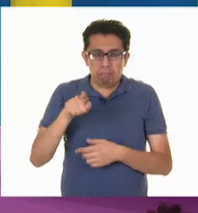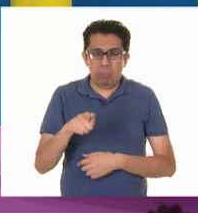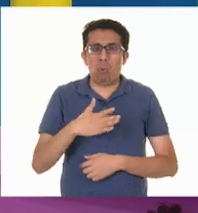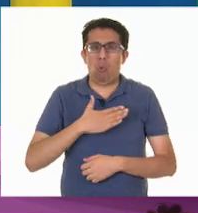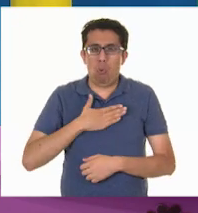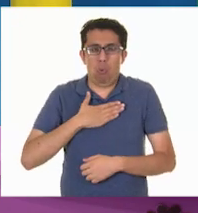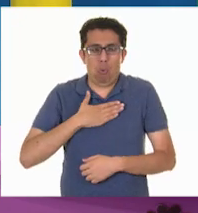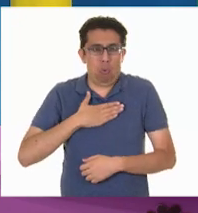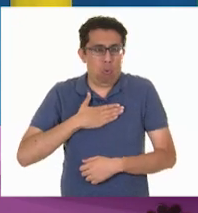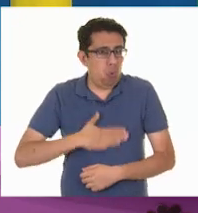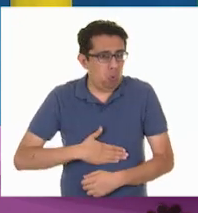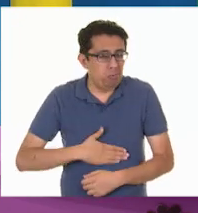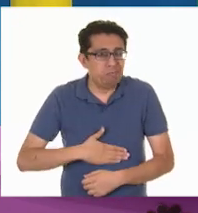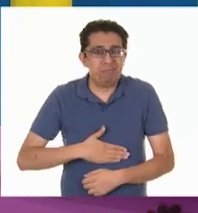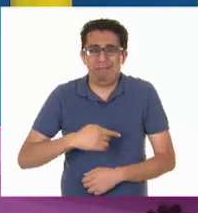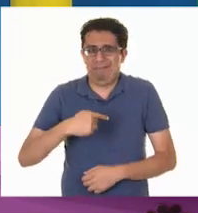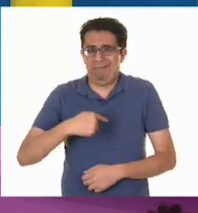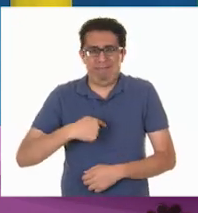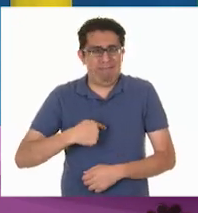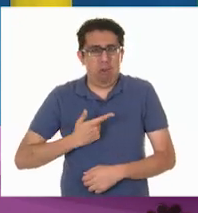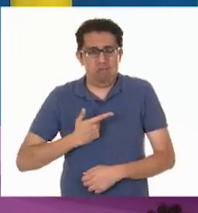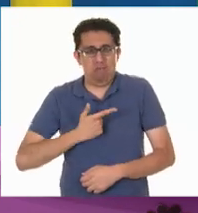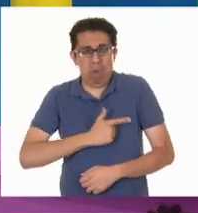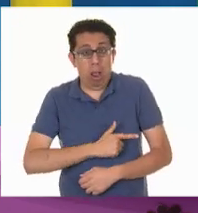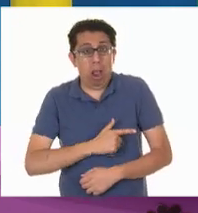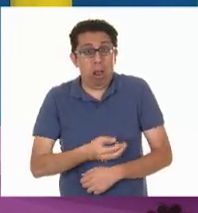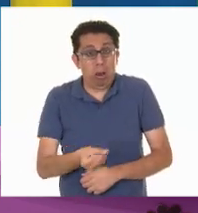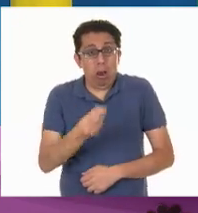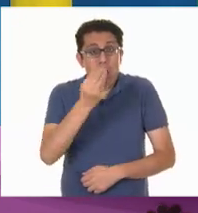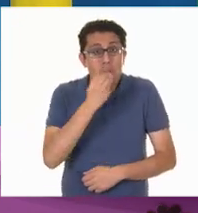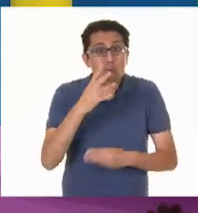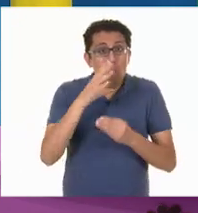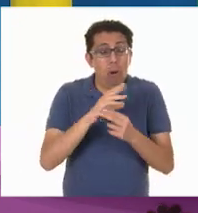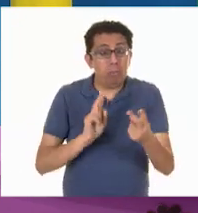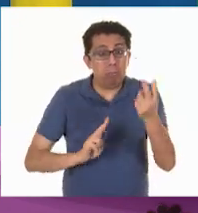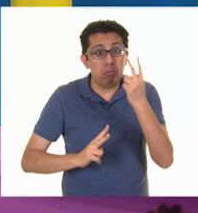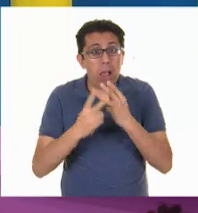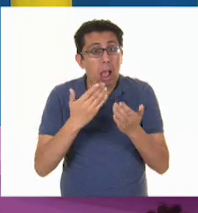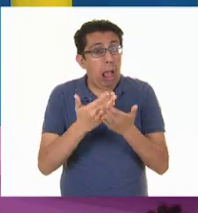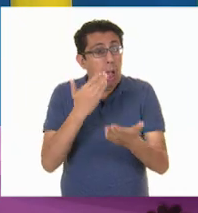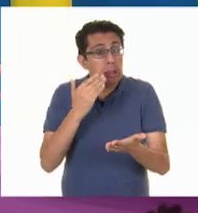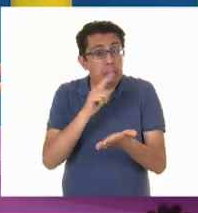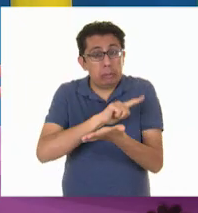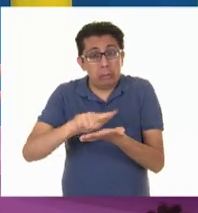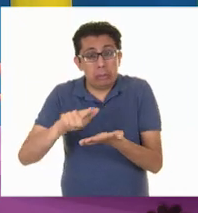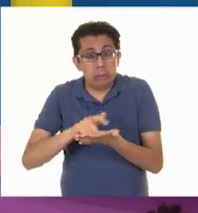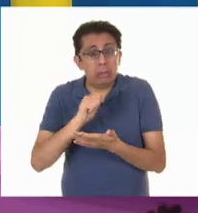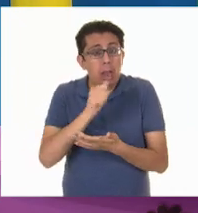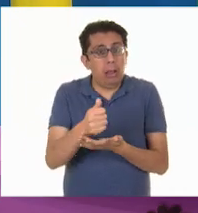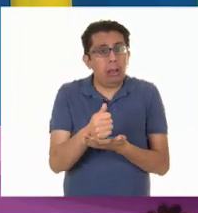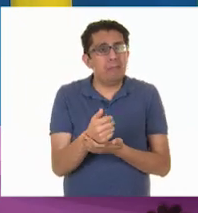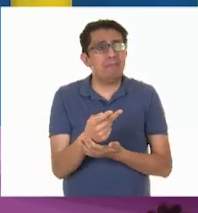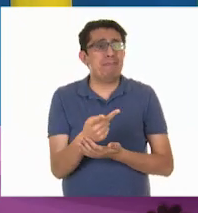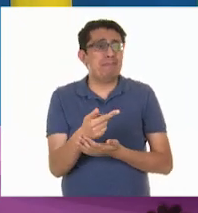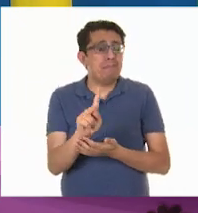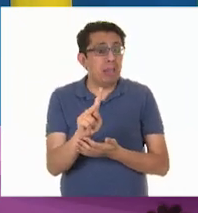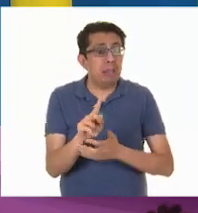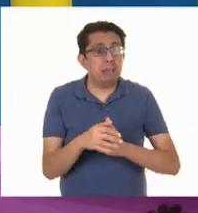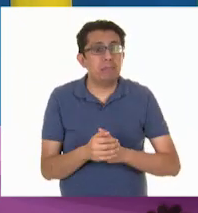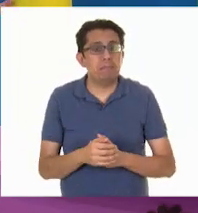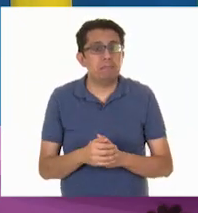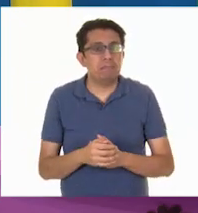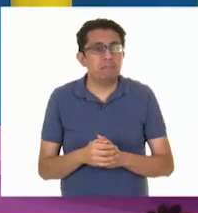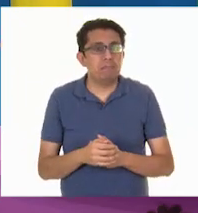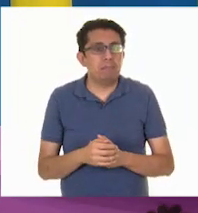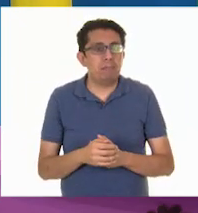bueno, a mí no me gustaría comer una fruta o una verdura sin ser lavada. Pero, por otro lado, y bueno,